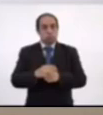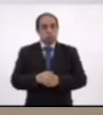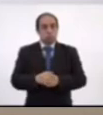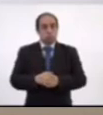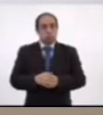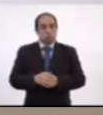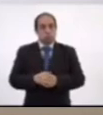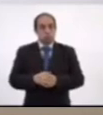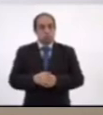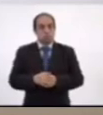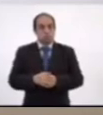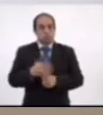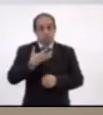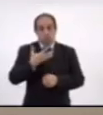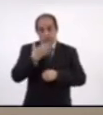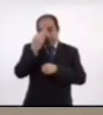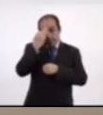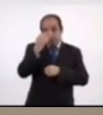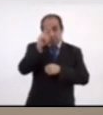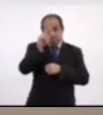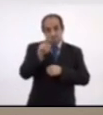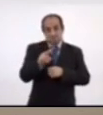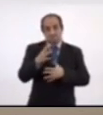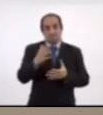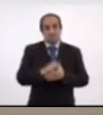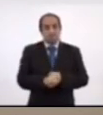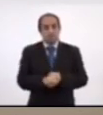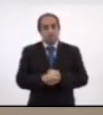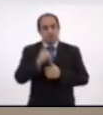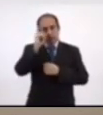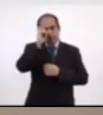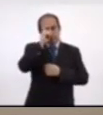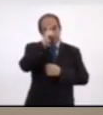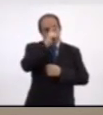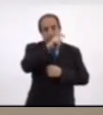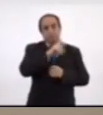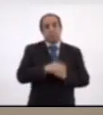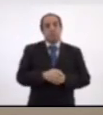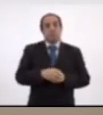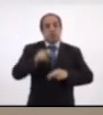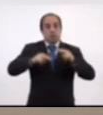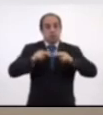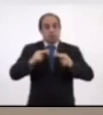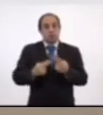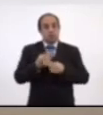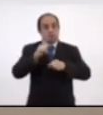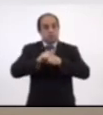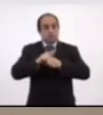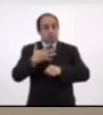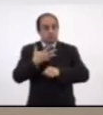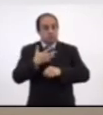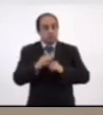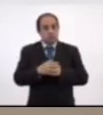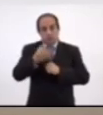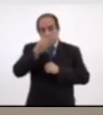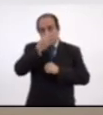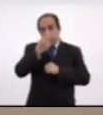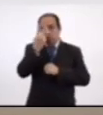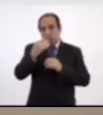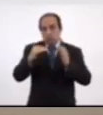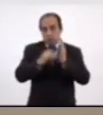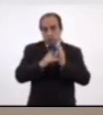la primera, estábamos en un momento verdaderamente complicado. A nivel nacional ya estábamos cercanos a